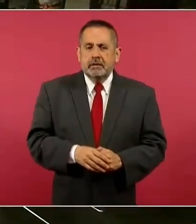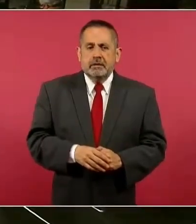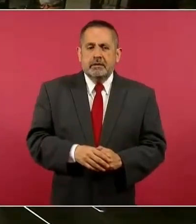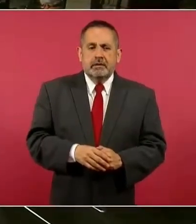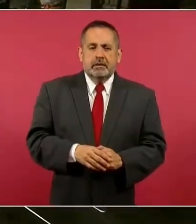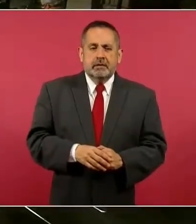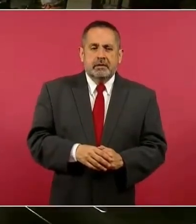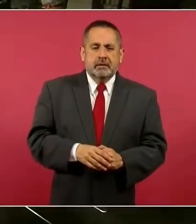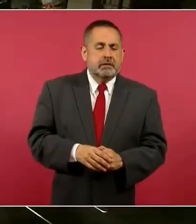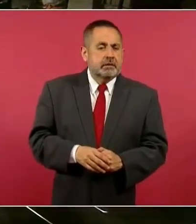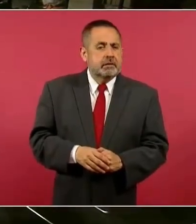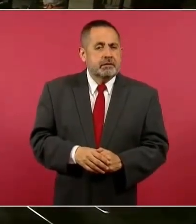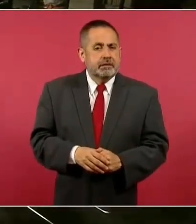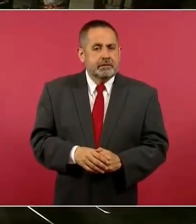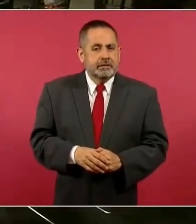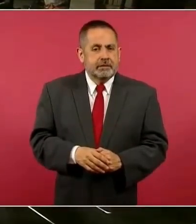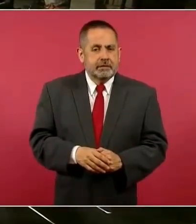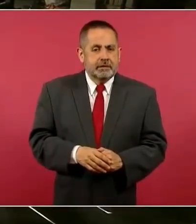el querer